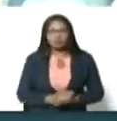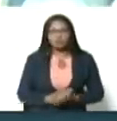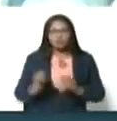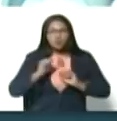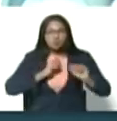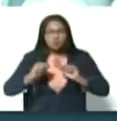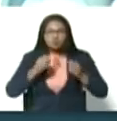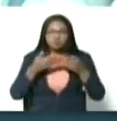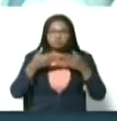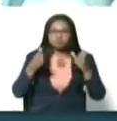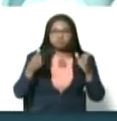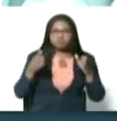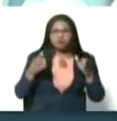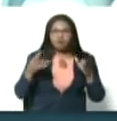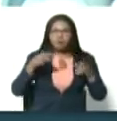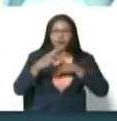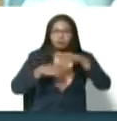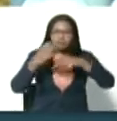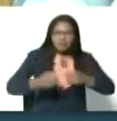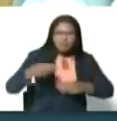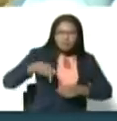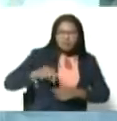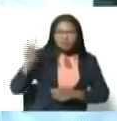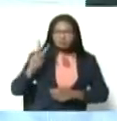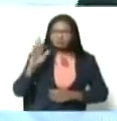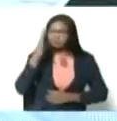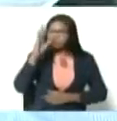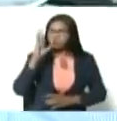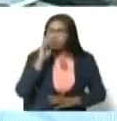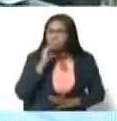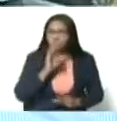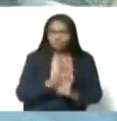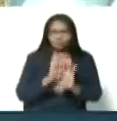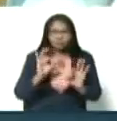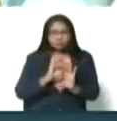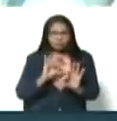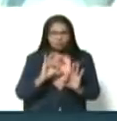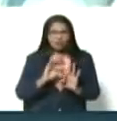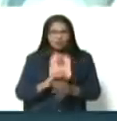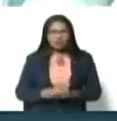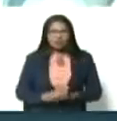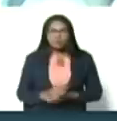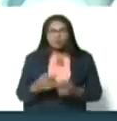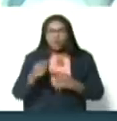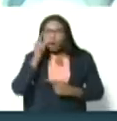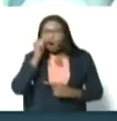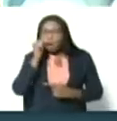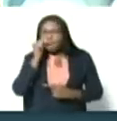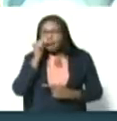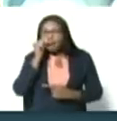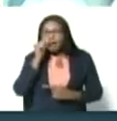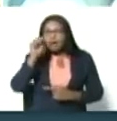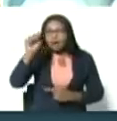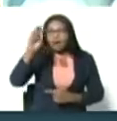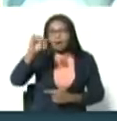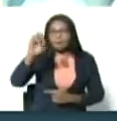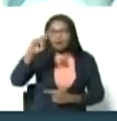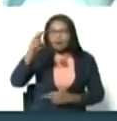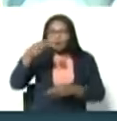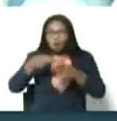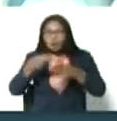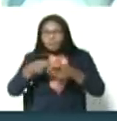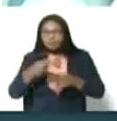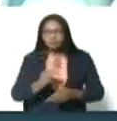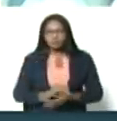movimiento popular revolucionario de Venezuela. Ni una duda, ¿no? Con William Amaro, me acuerdo que era delegado, con mi